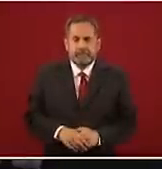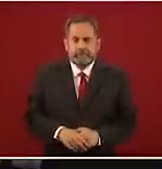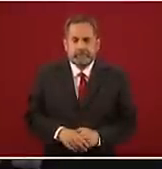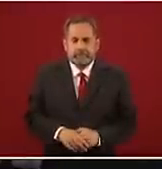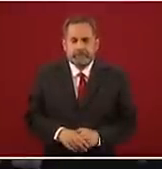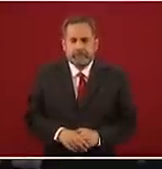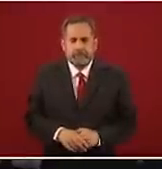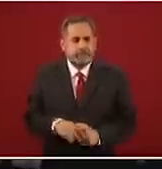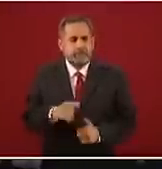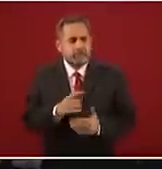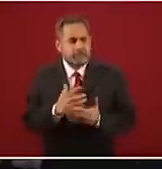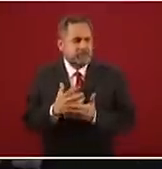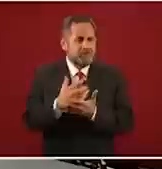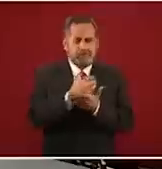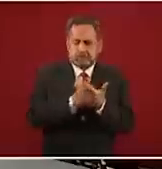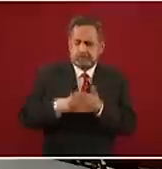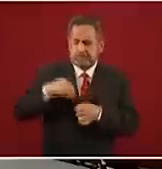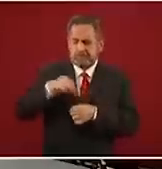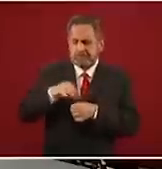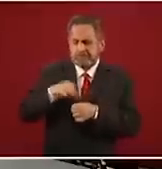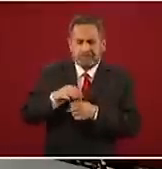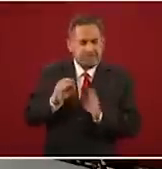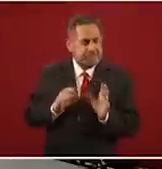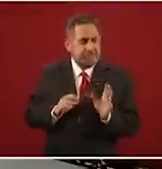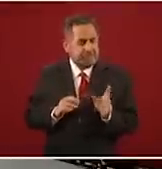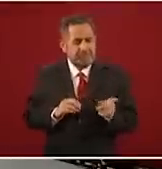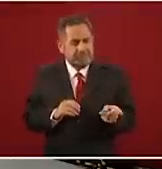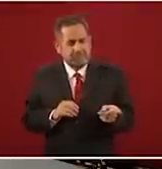¿No ganaban una elección o no